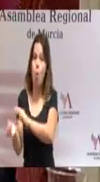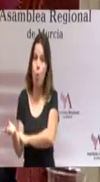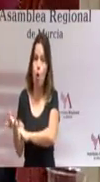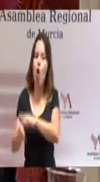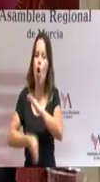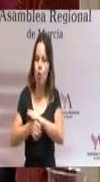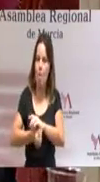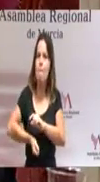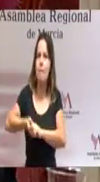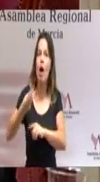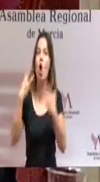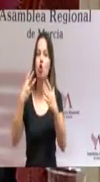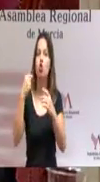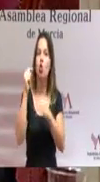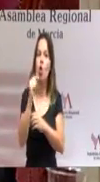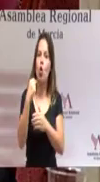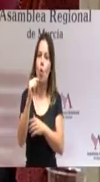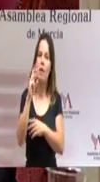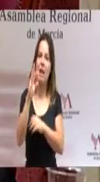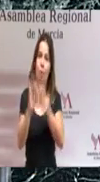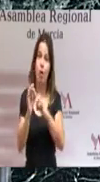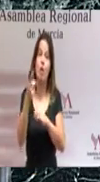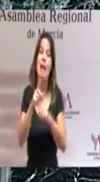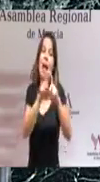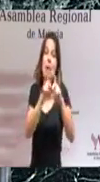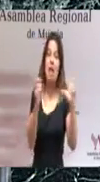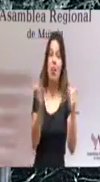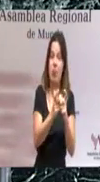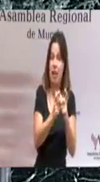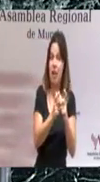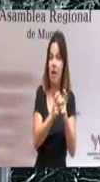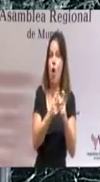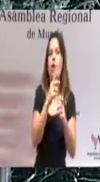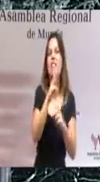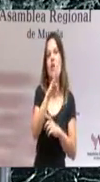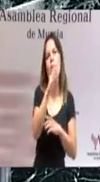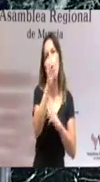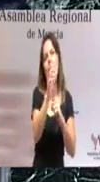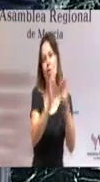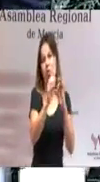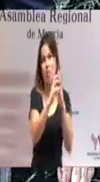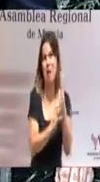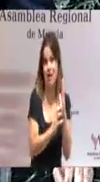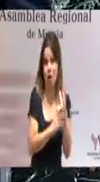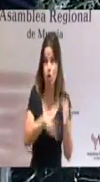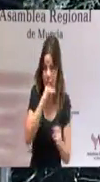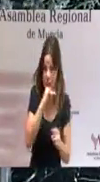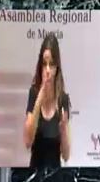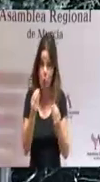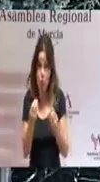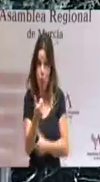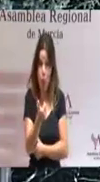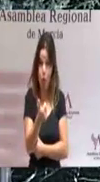continúa al alza, 8,3%, y la disolución de empresas ha caído un 34% este año. ¿Es suficiente? ¿Es mucho? ¿Es